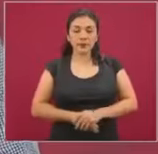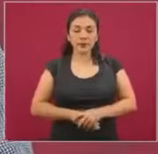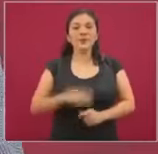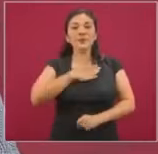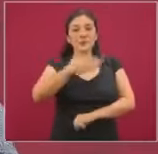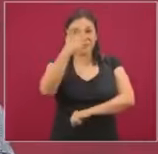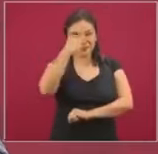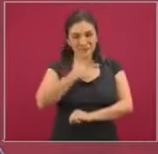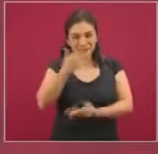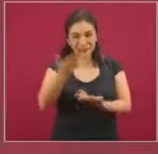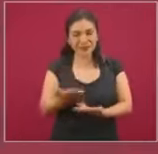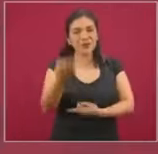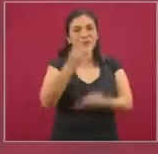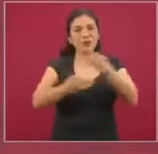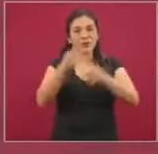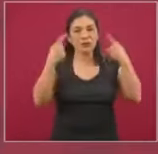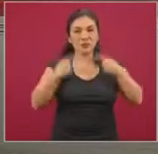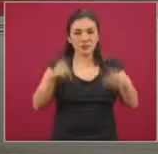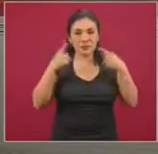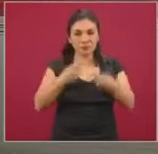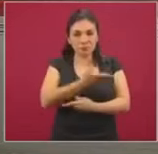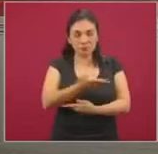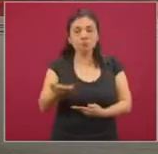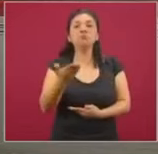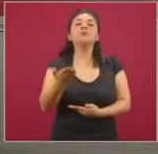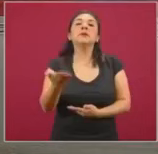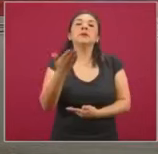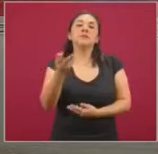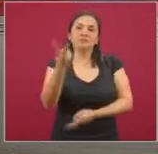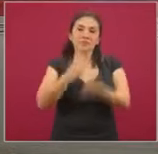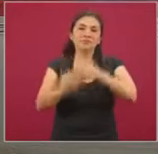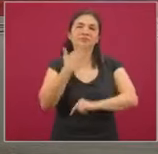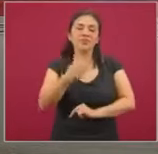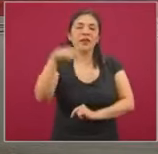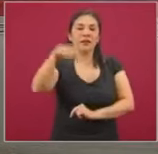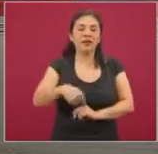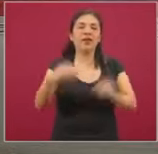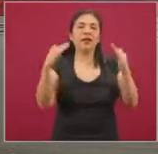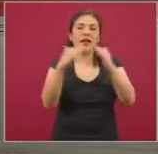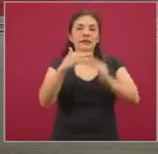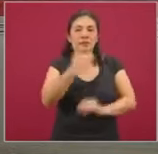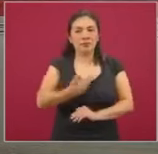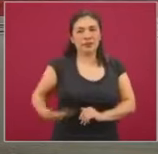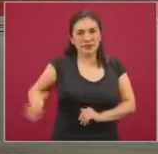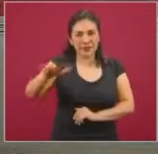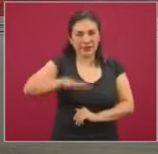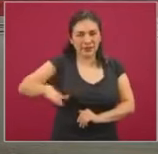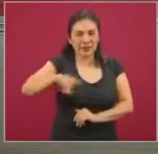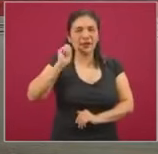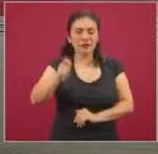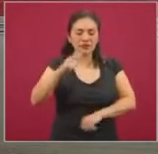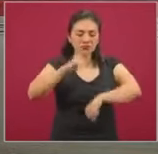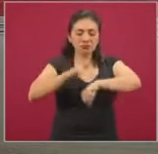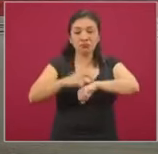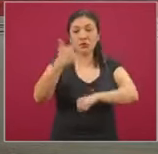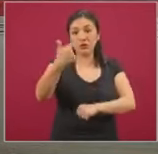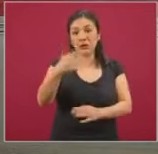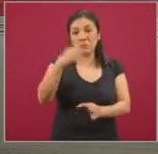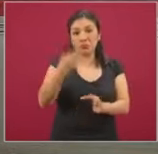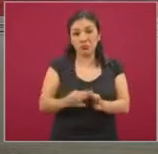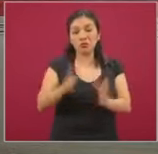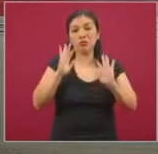Muy buenas noches con todas y con todos. Bienvenidos a Palacio Nacional. Son las 7 de la noche y